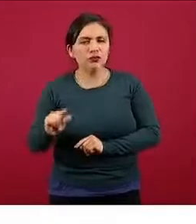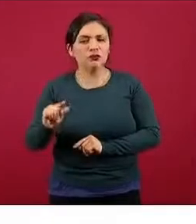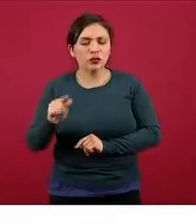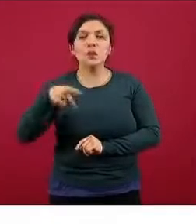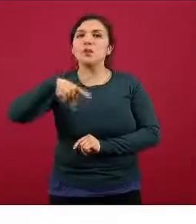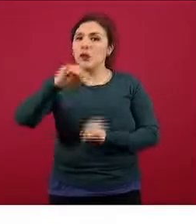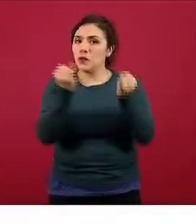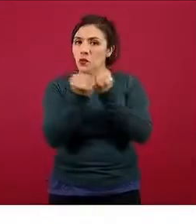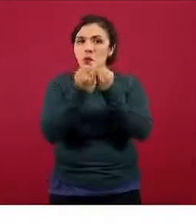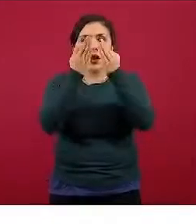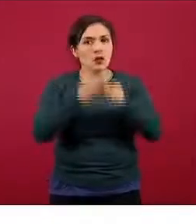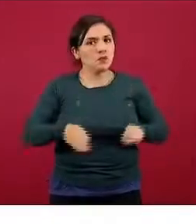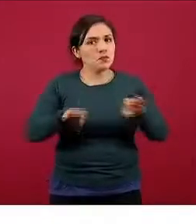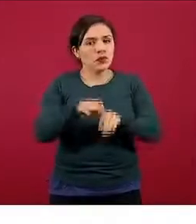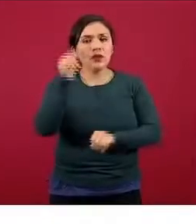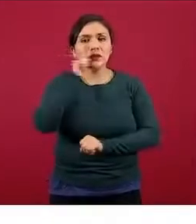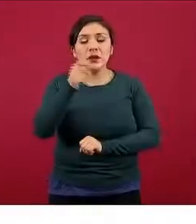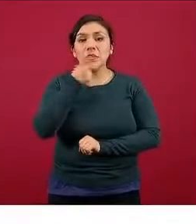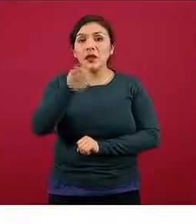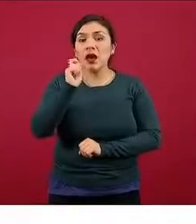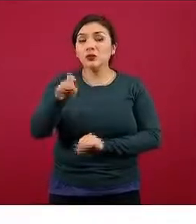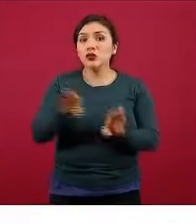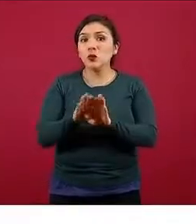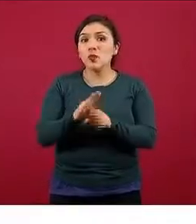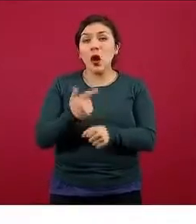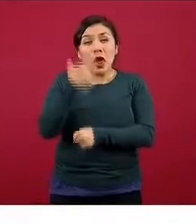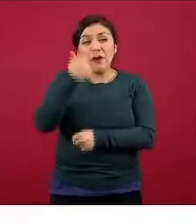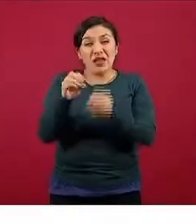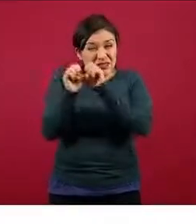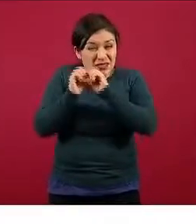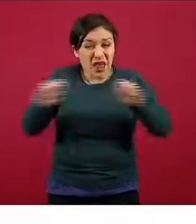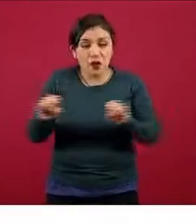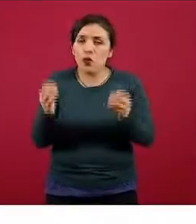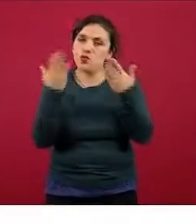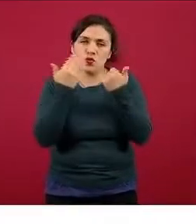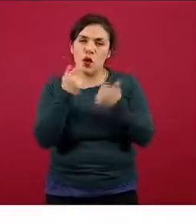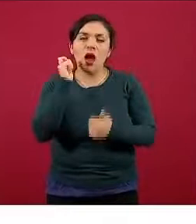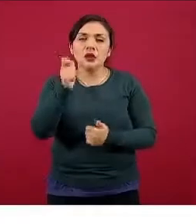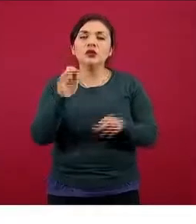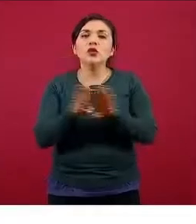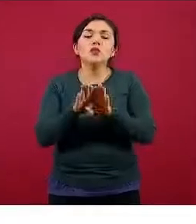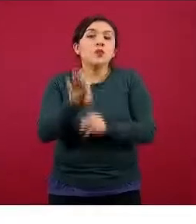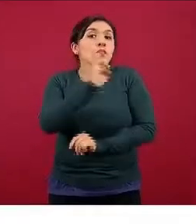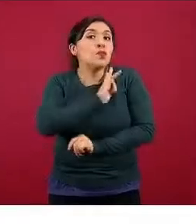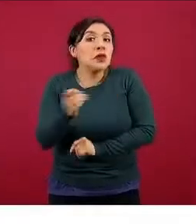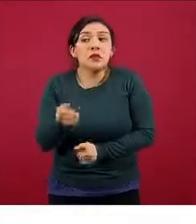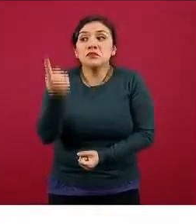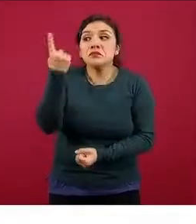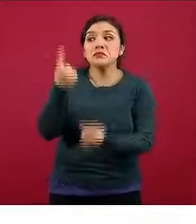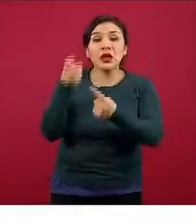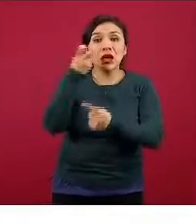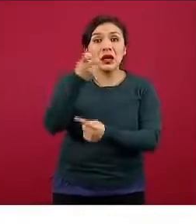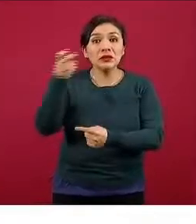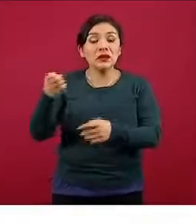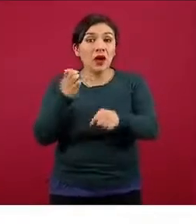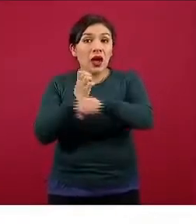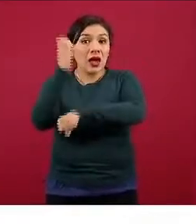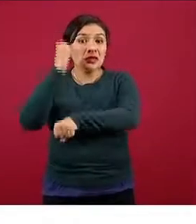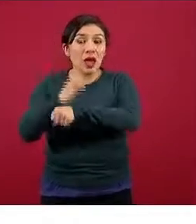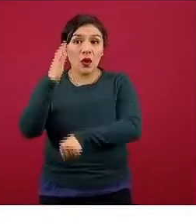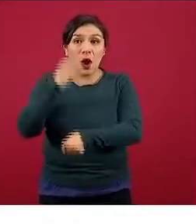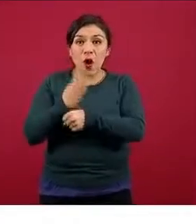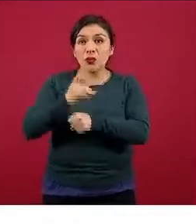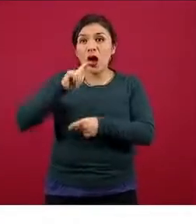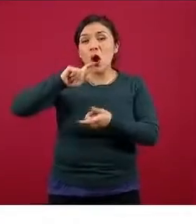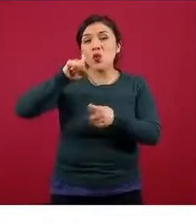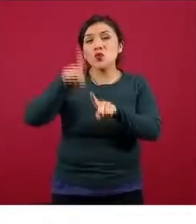también importante siempre decir que no es riesgo nulo. No es posible que estos estados que están actualmente